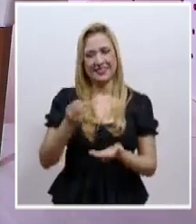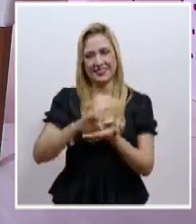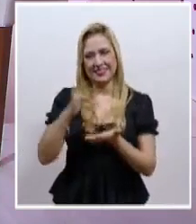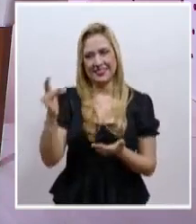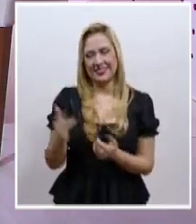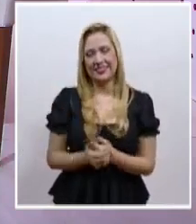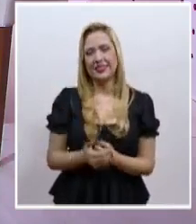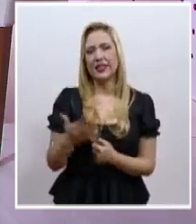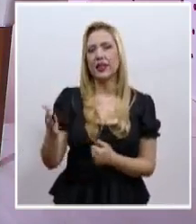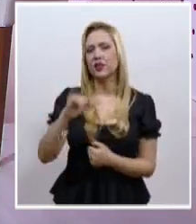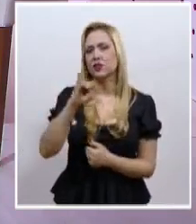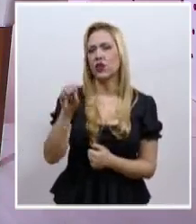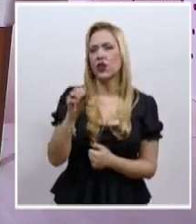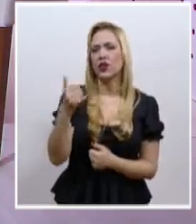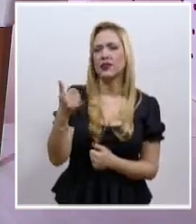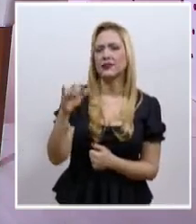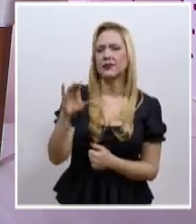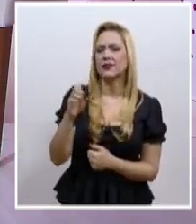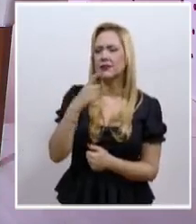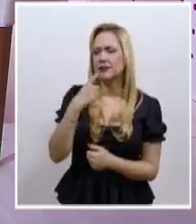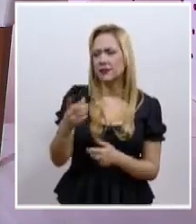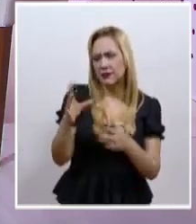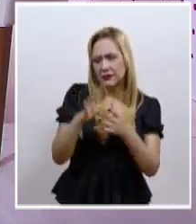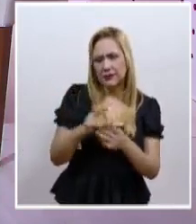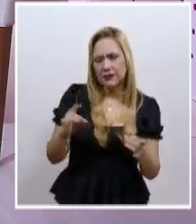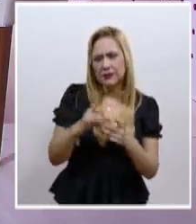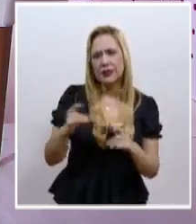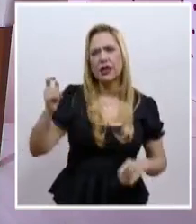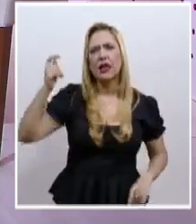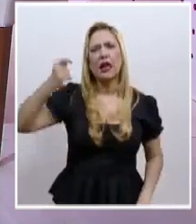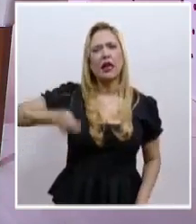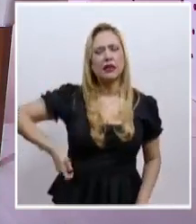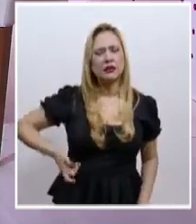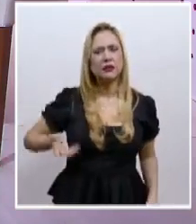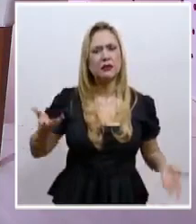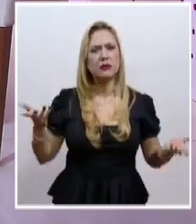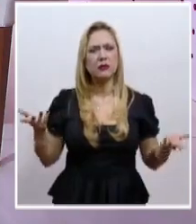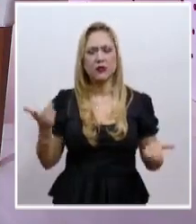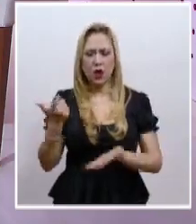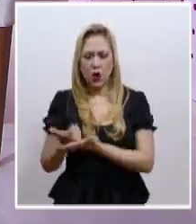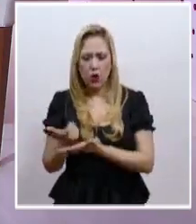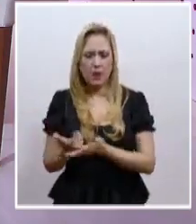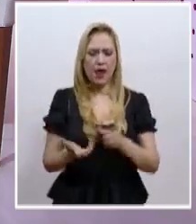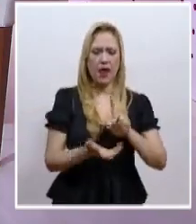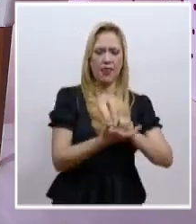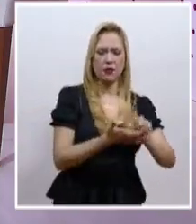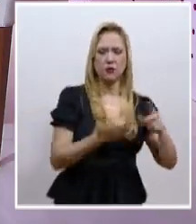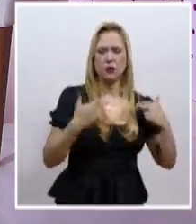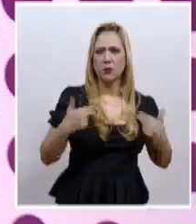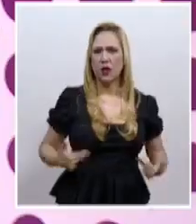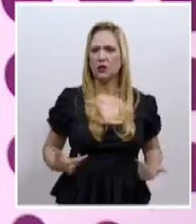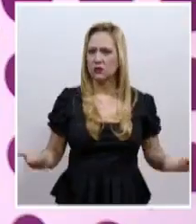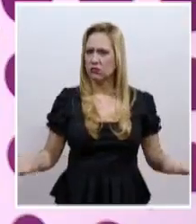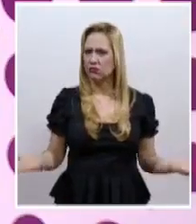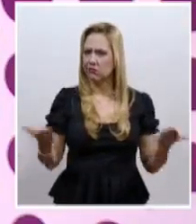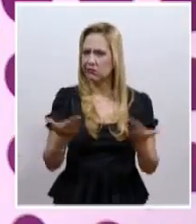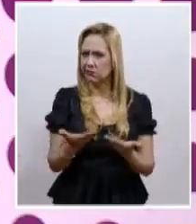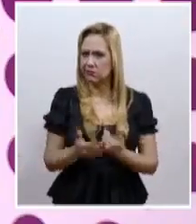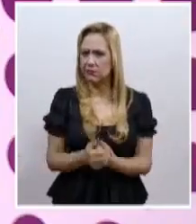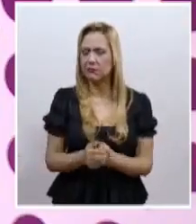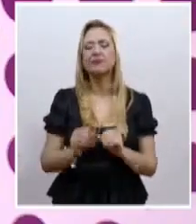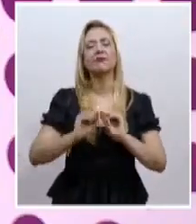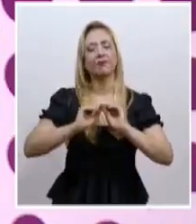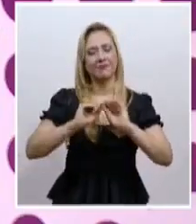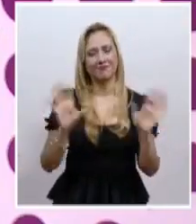conversación contigo y pues nos dieras una primera introducción al tema sobre la relación entre economía y derechos humanos. Claro, pues la economía